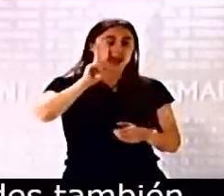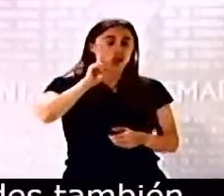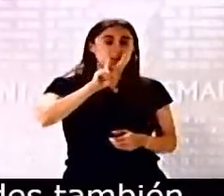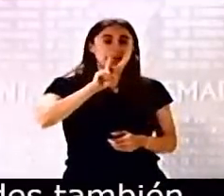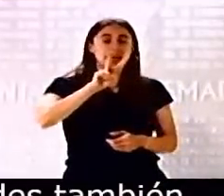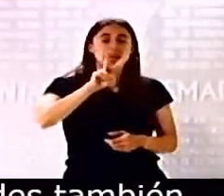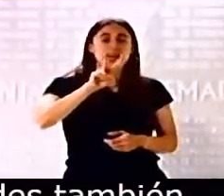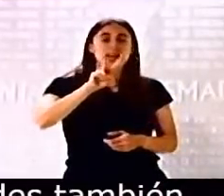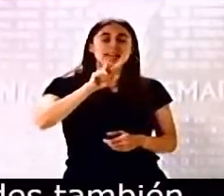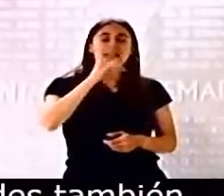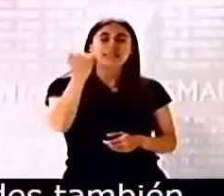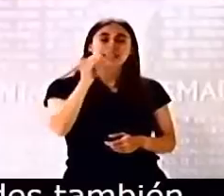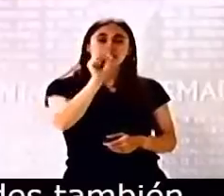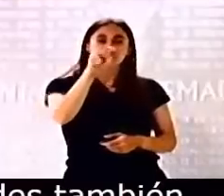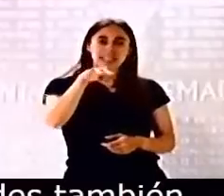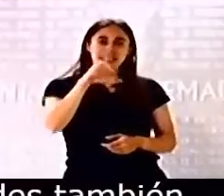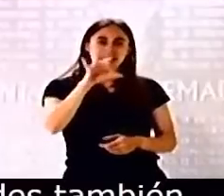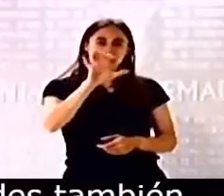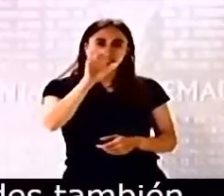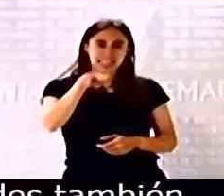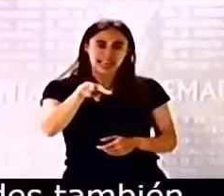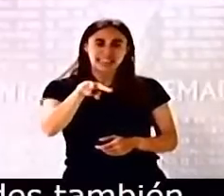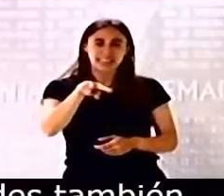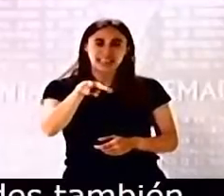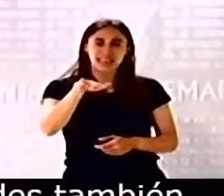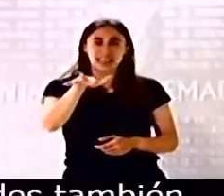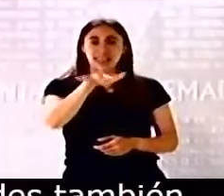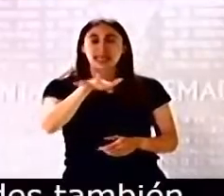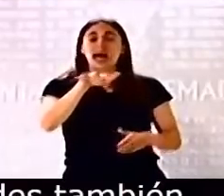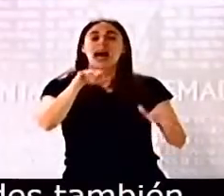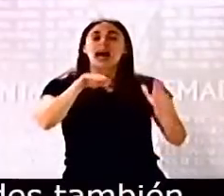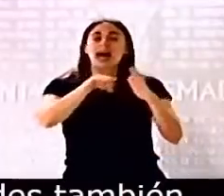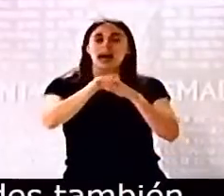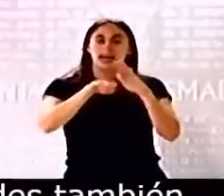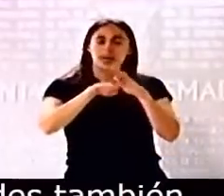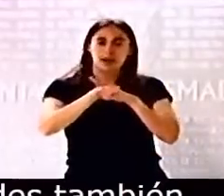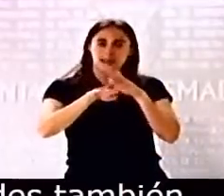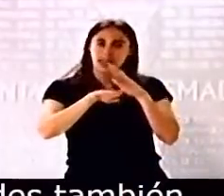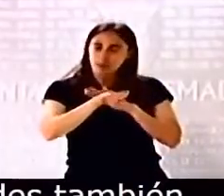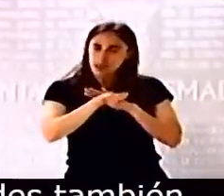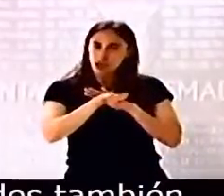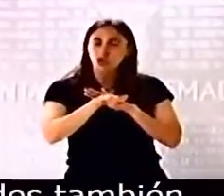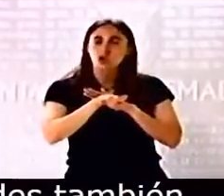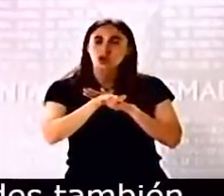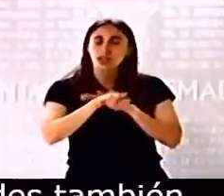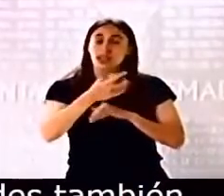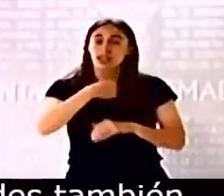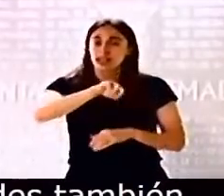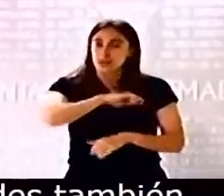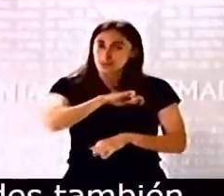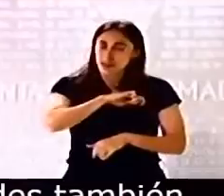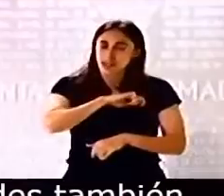Janssen se encuentra en la sede de almacenamiento de España.